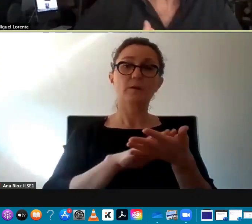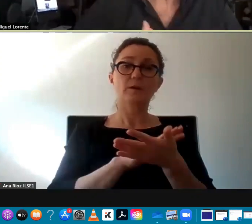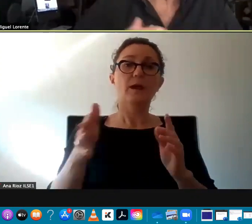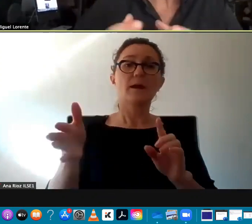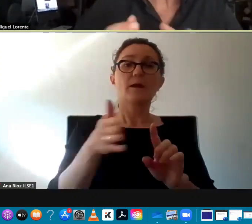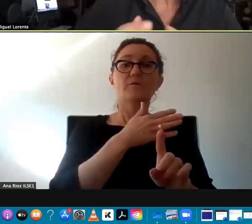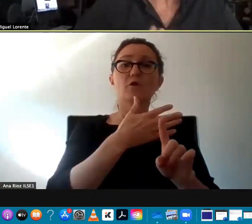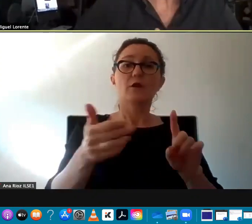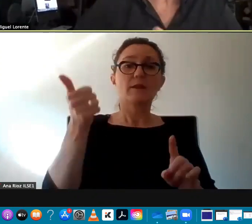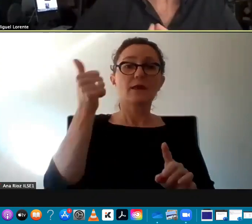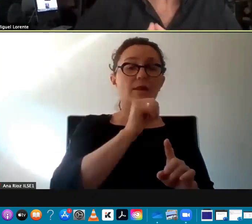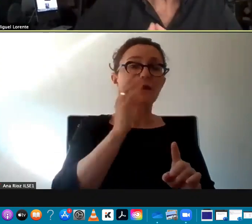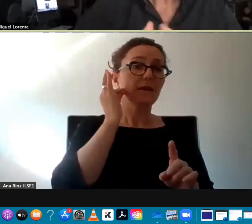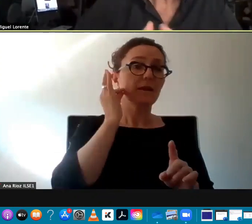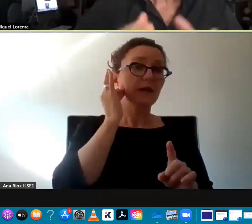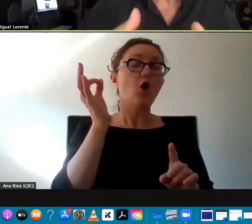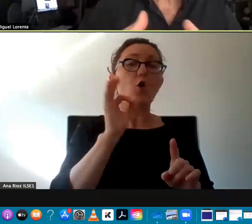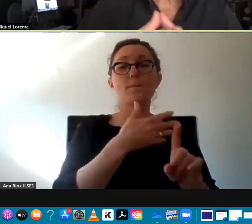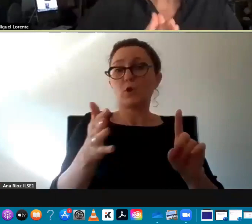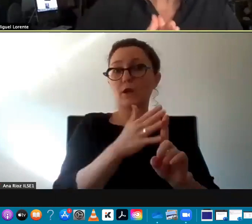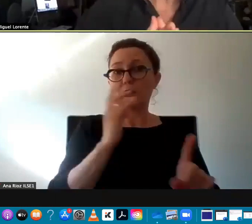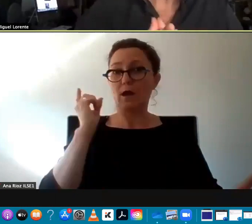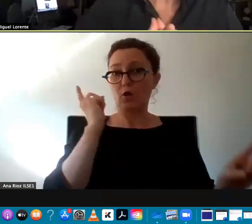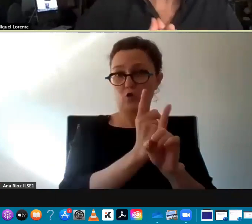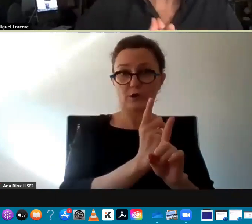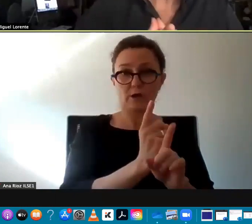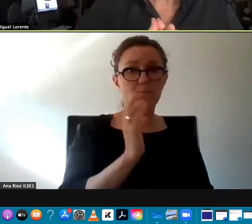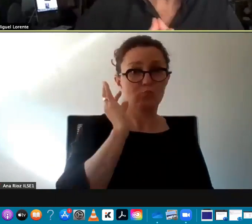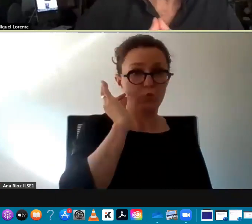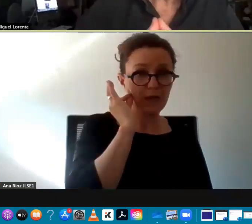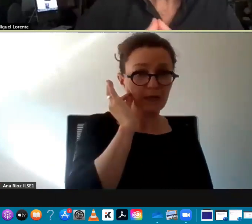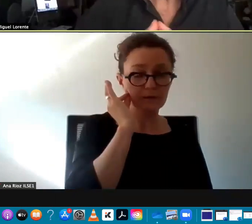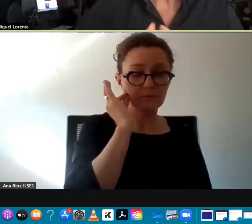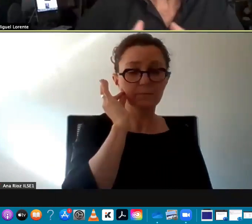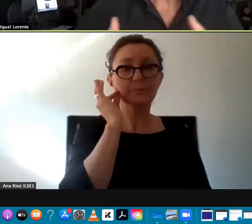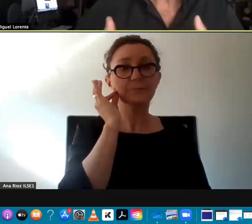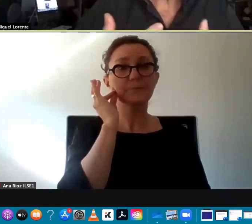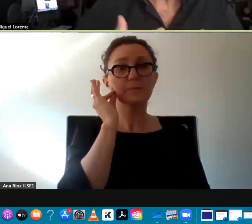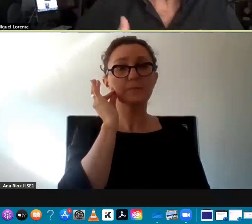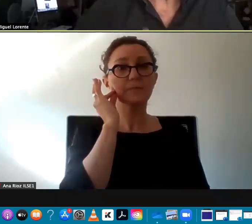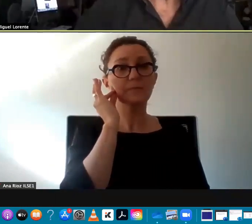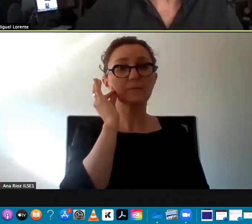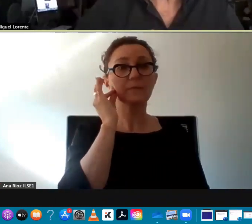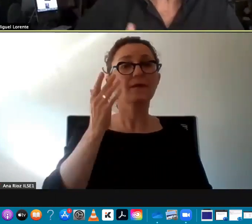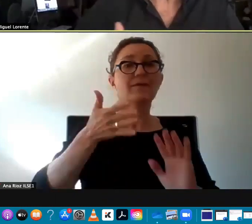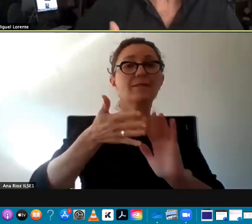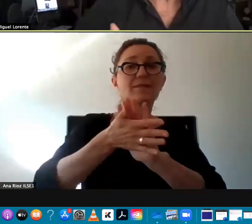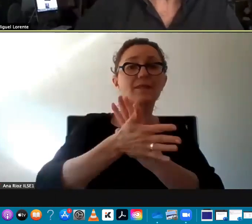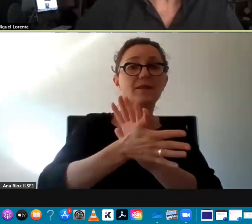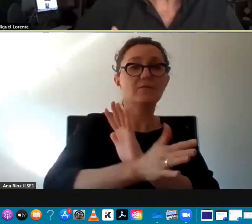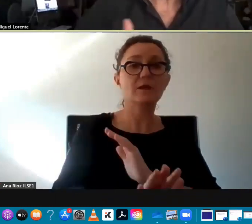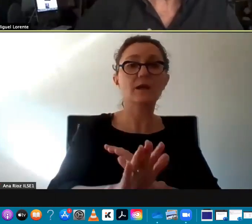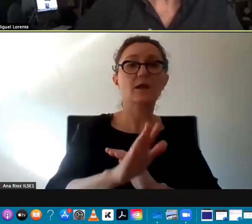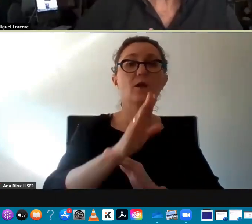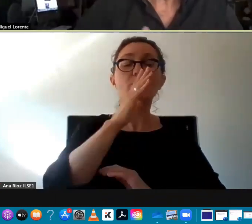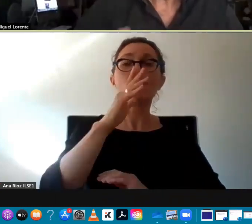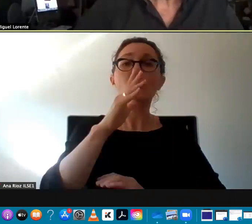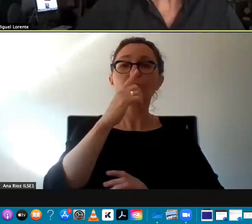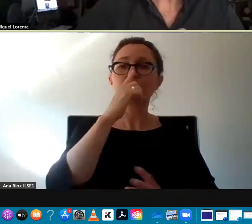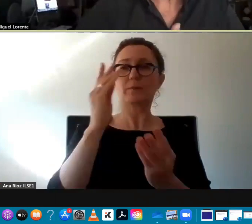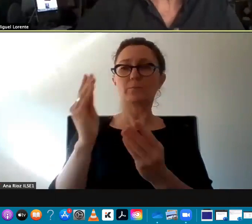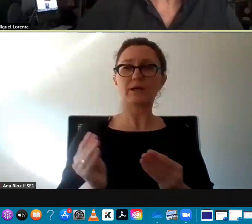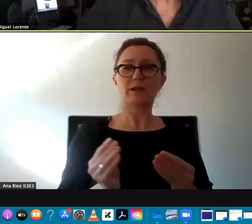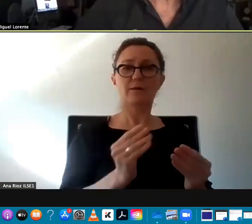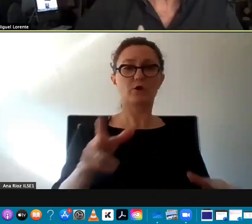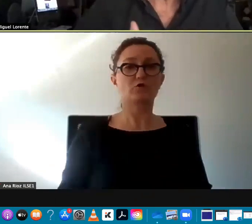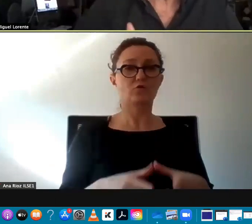de la violencia contra las mujeres en la sociedad viene definida por la percepción social de los hombres,